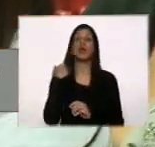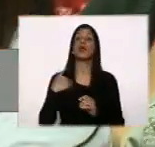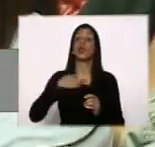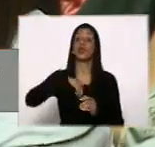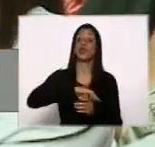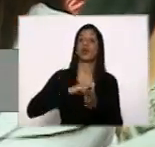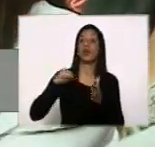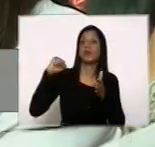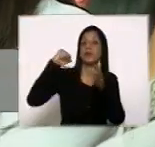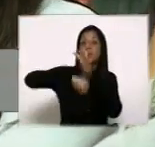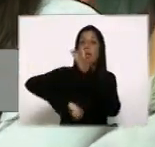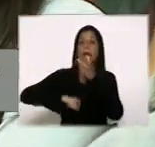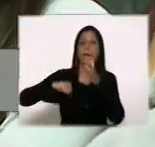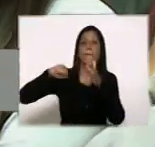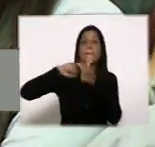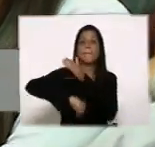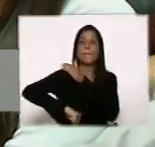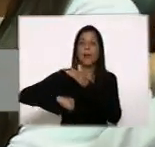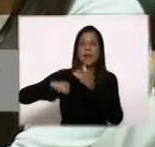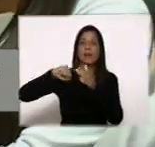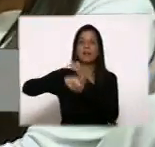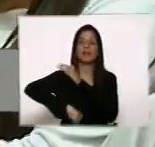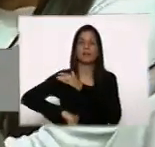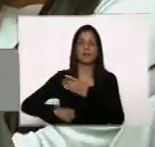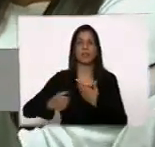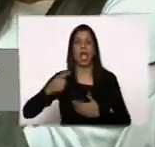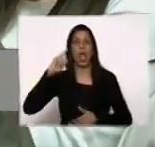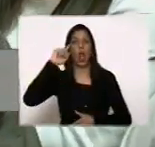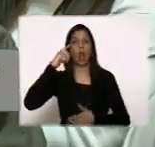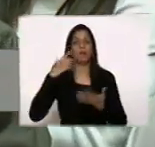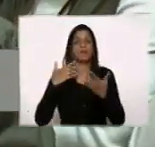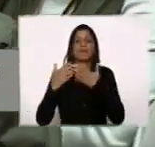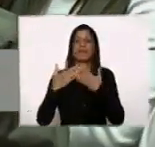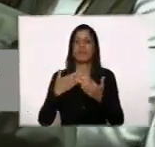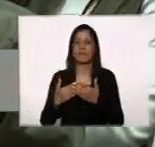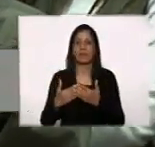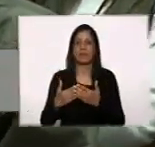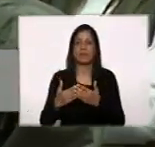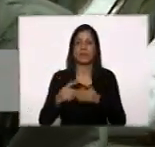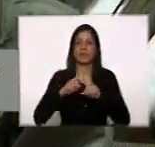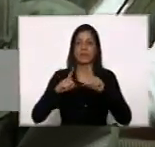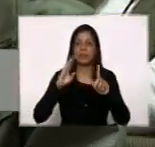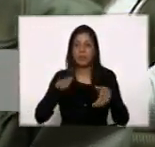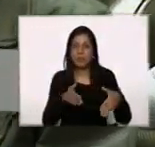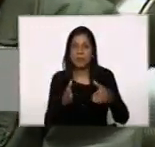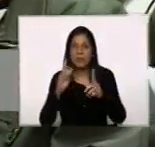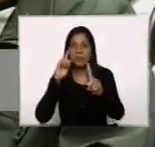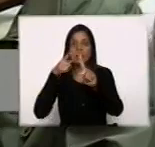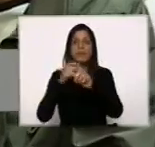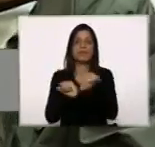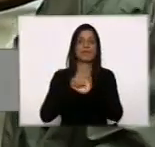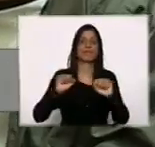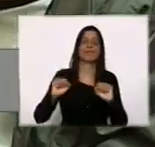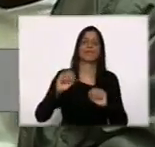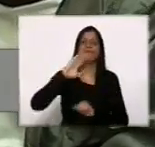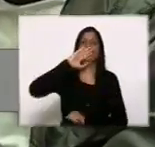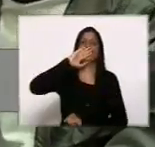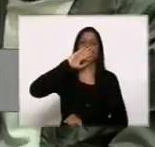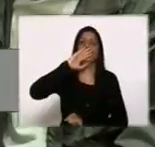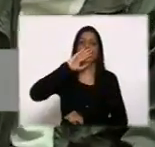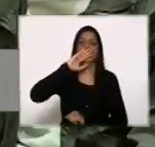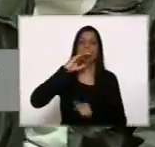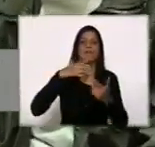quijotesca, casi que una locura, pero no se pudo lograr por ese camino. Y entonces, en